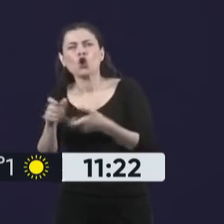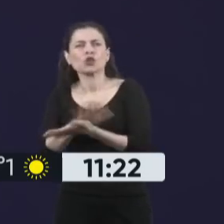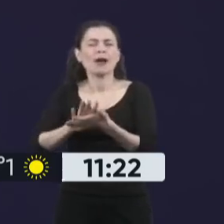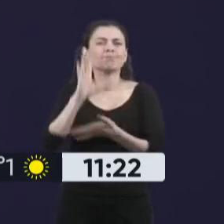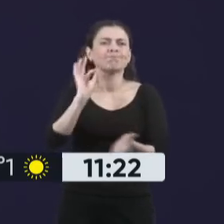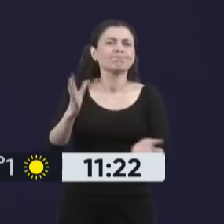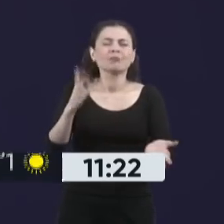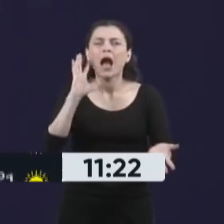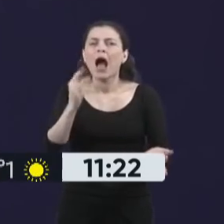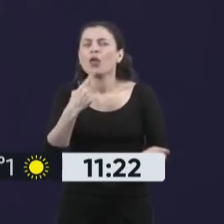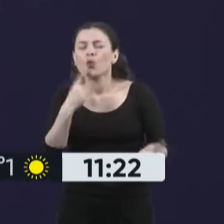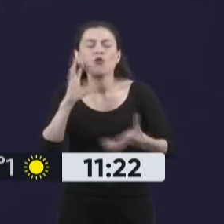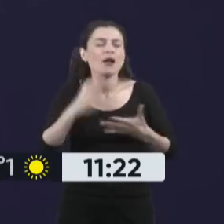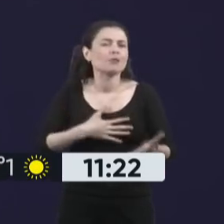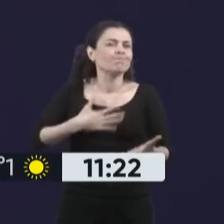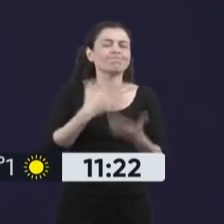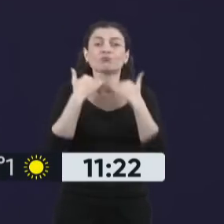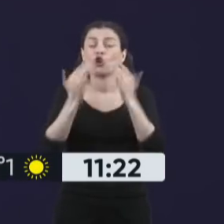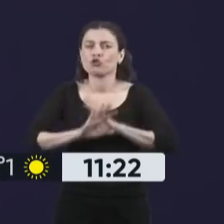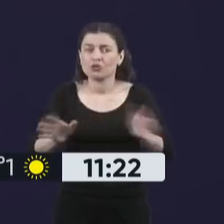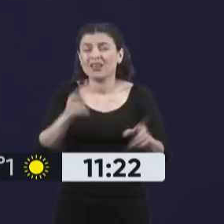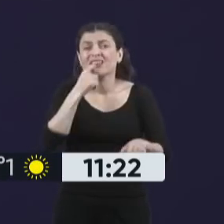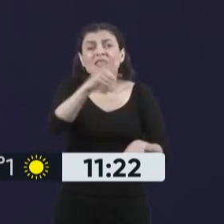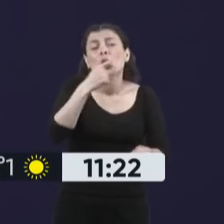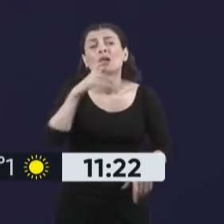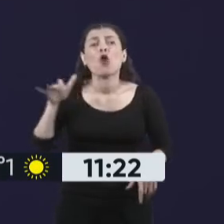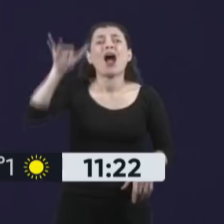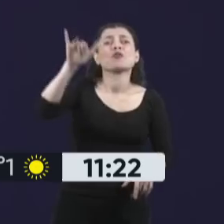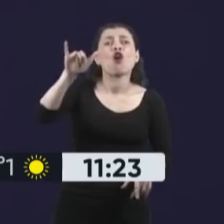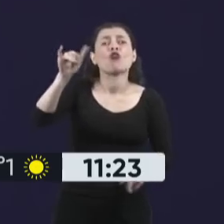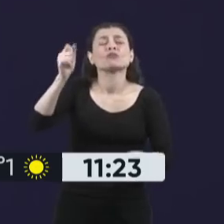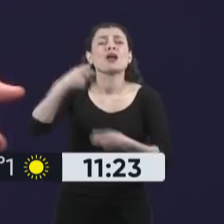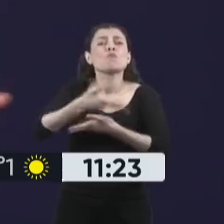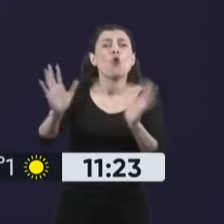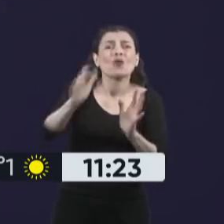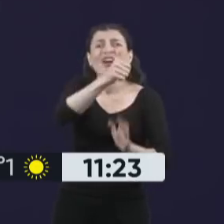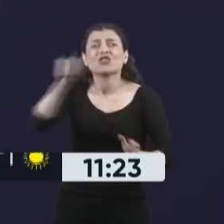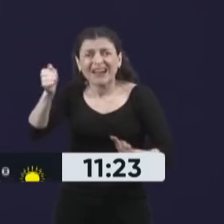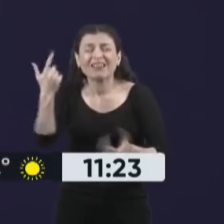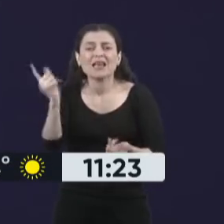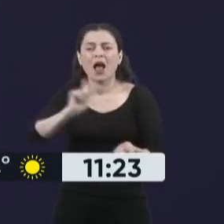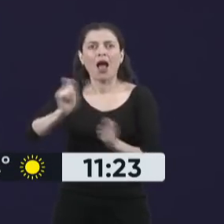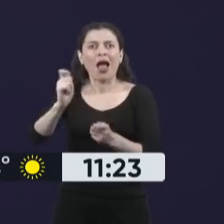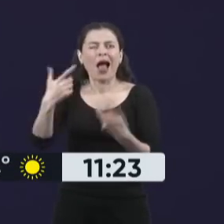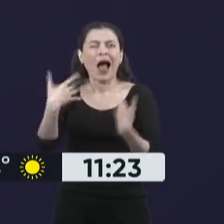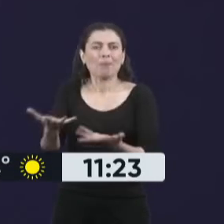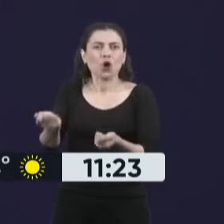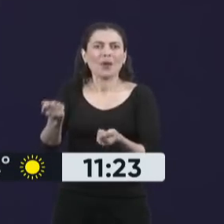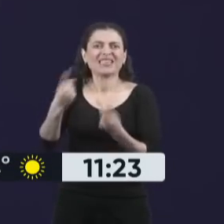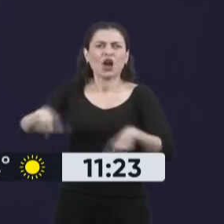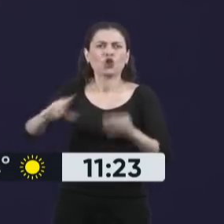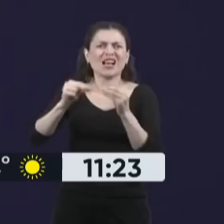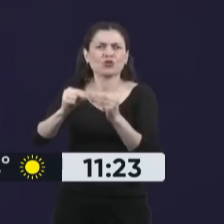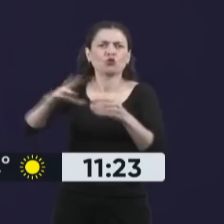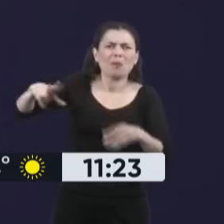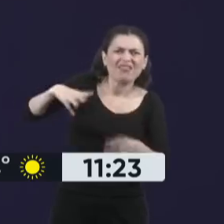personales. Eso, cuando vos utilizás para beneficio personal cuestiones del Estado, efectivamente estás abusando de tu posición de poder, ni hablar